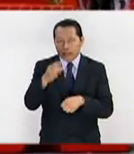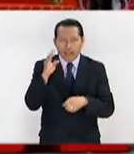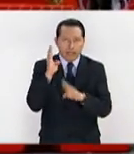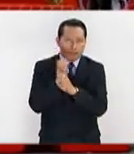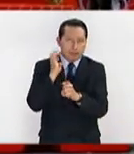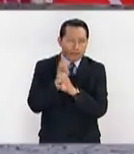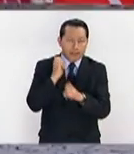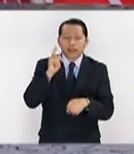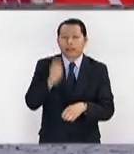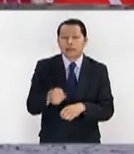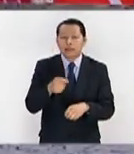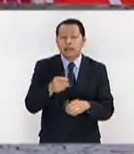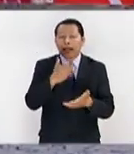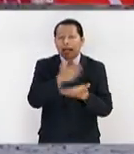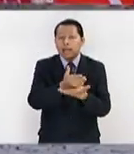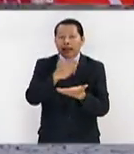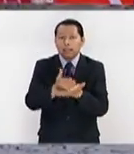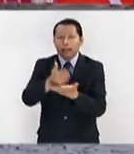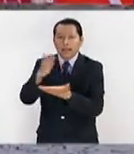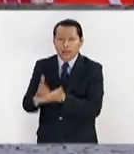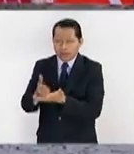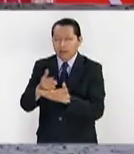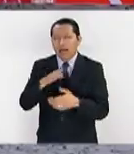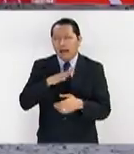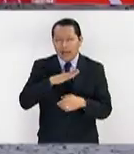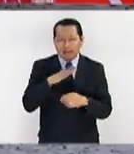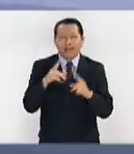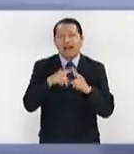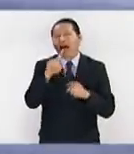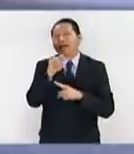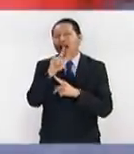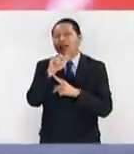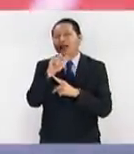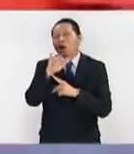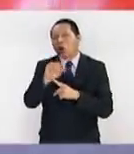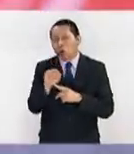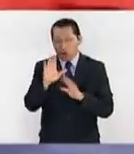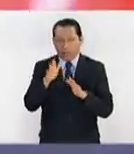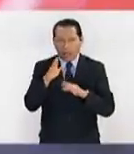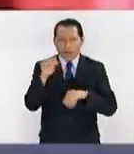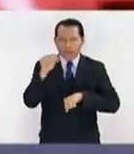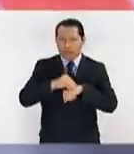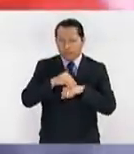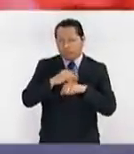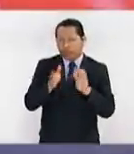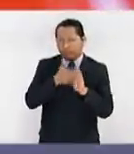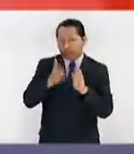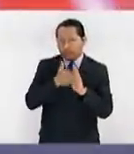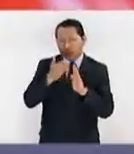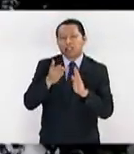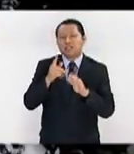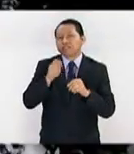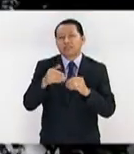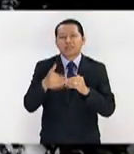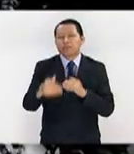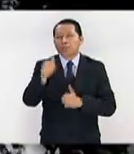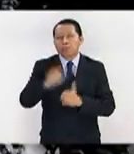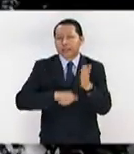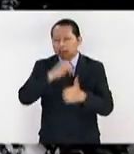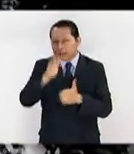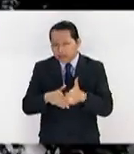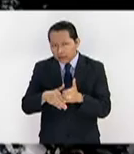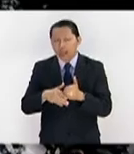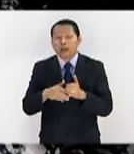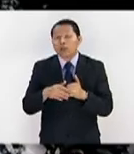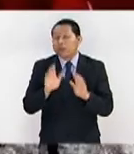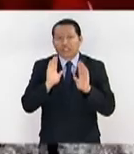Anunció que las estaciones a la altura de Tlatelolco ya están siendo instaladas. Además, estimó que para finales de mes esta